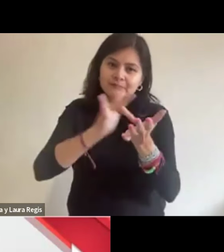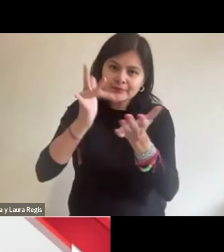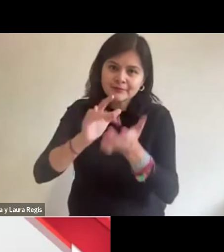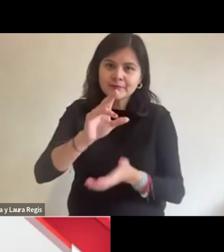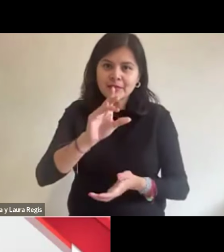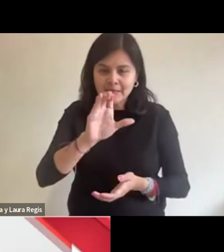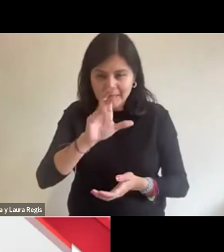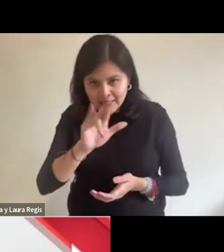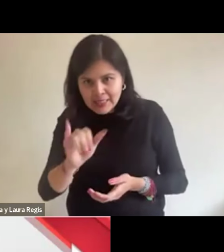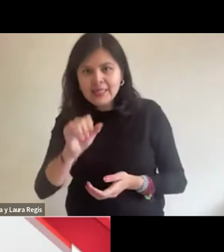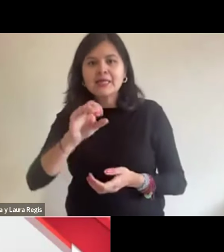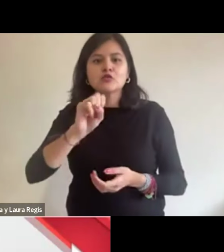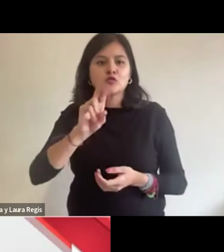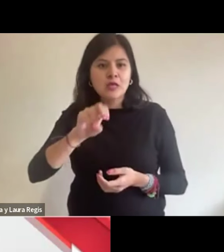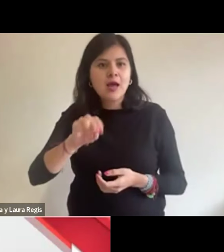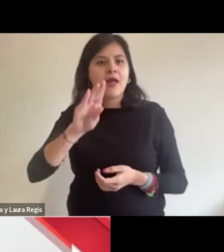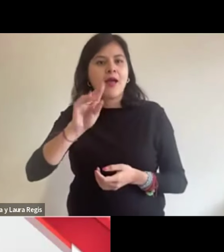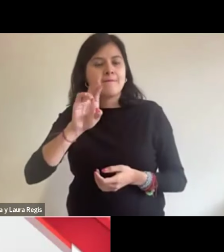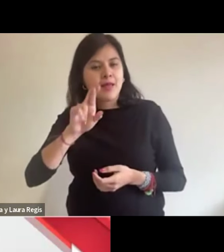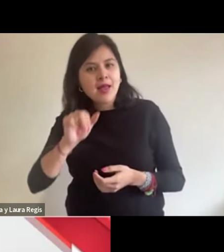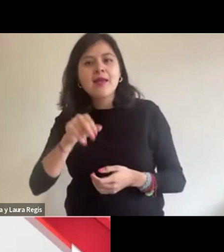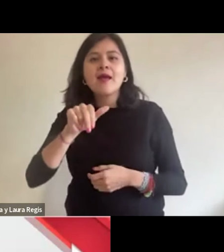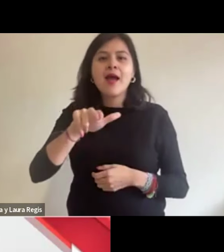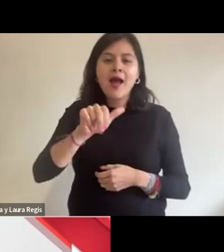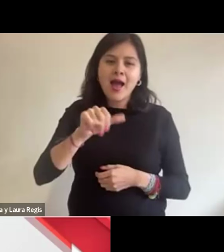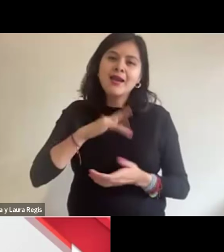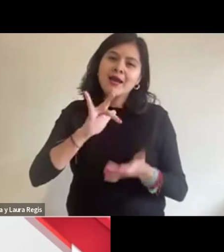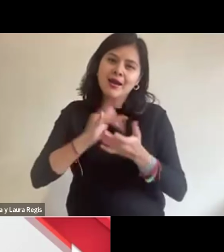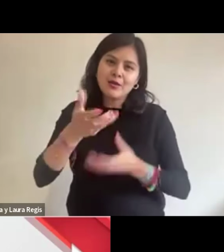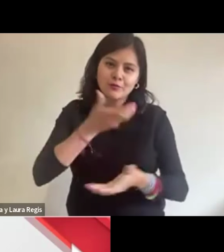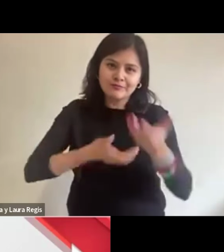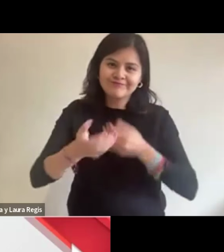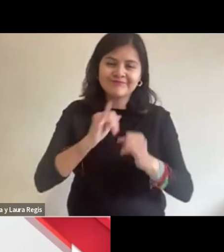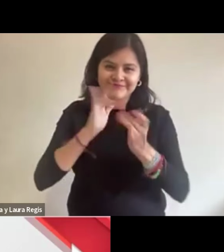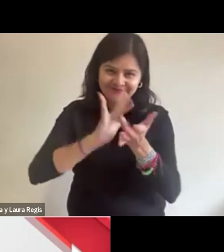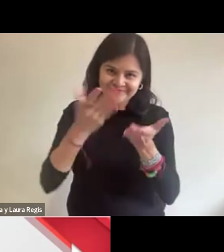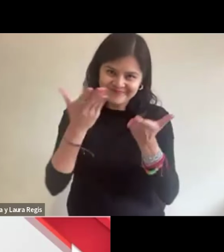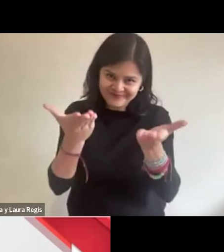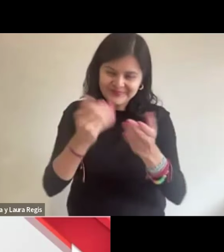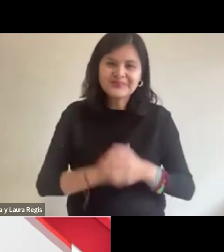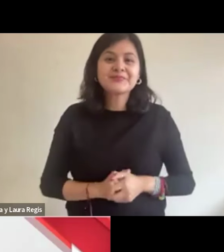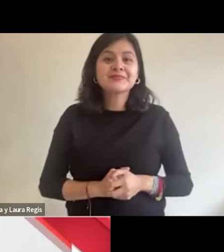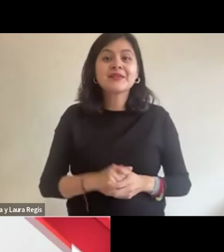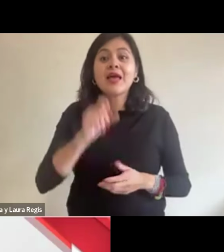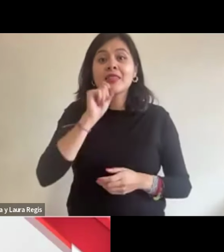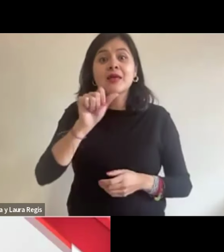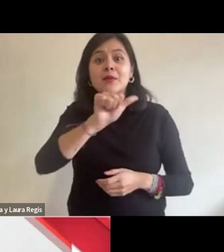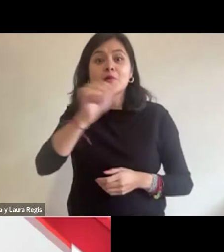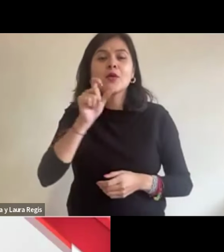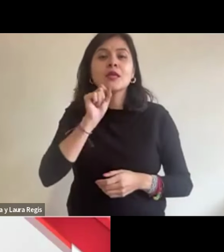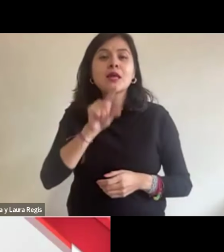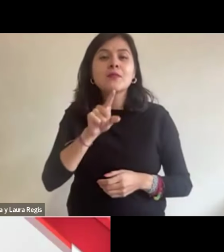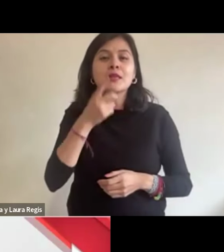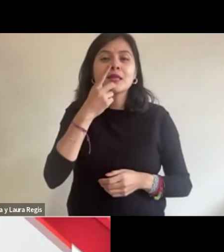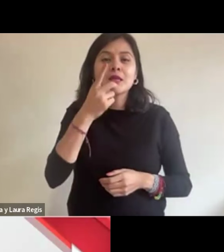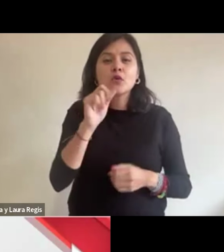nuevamente, Bere. Muchas gracias, Susana. Muchas gracias, Anaí, por estarnos acompañando el día de hoy. Sí, la otra que habíamos comentado es